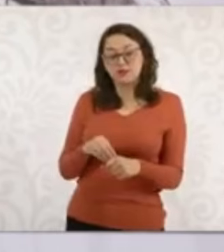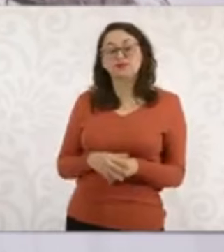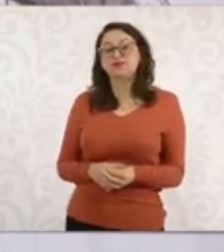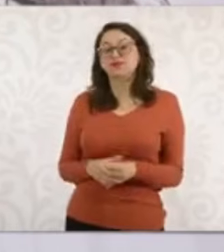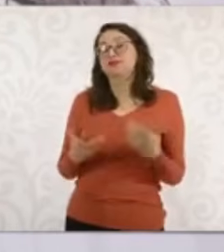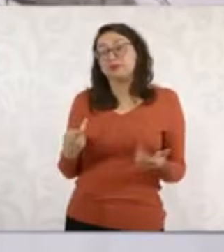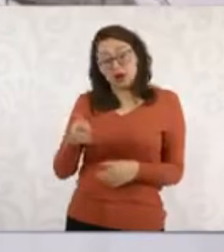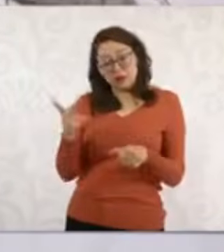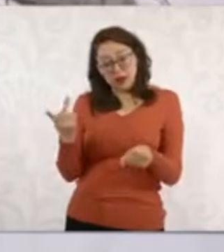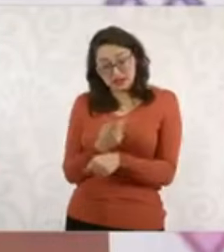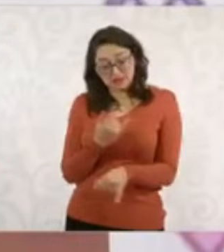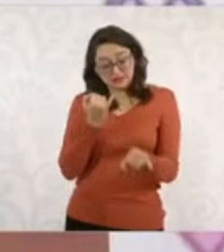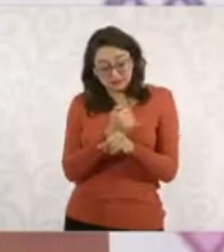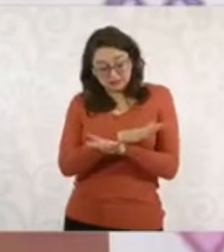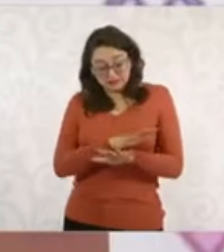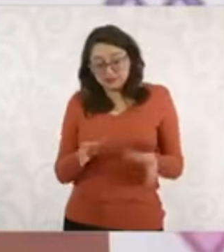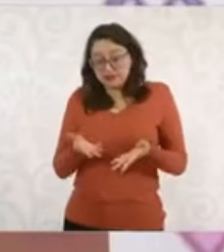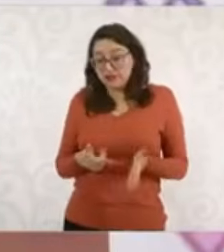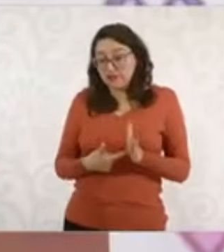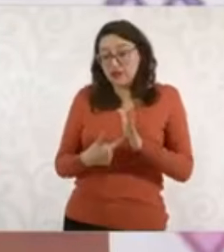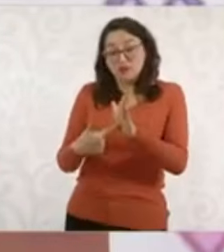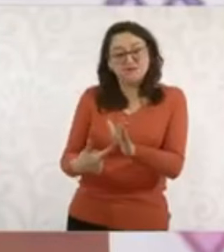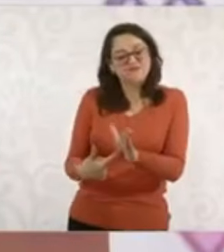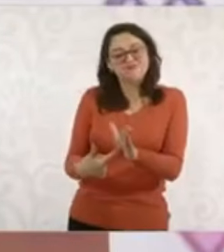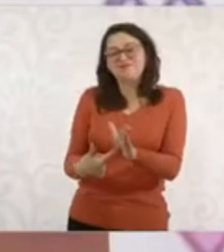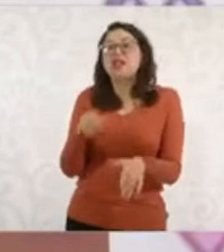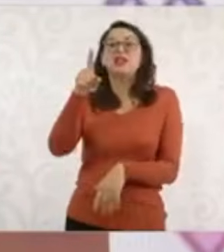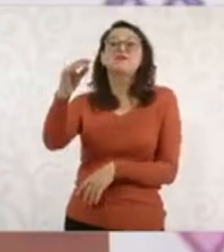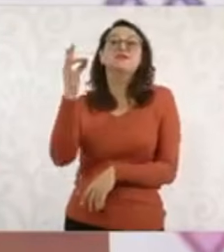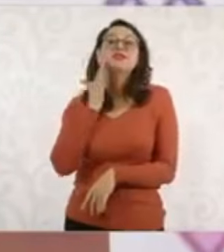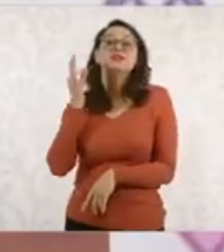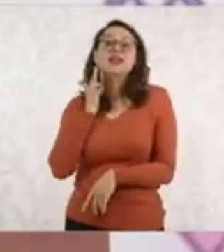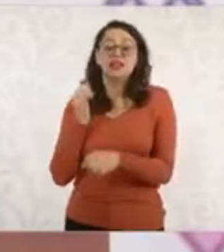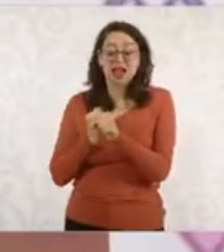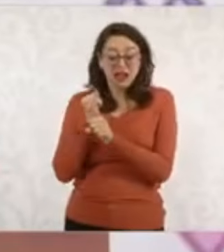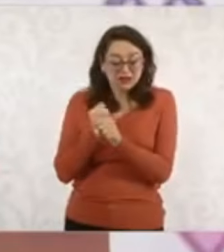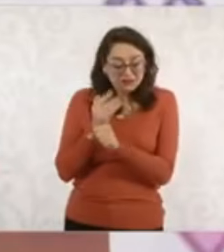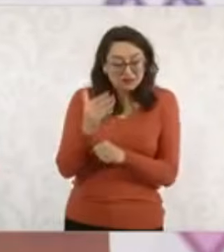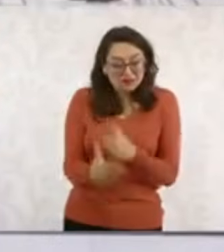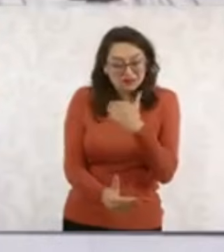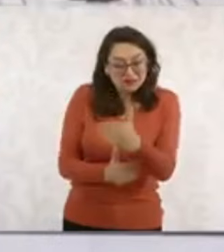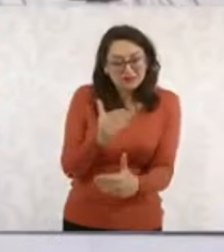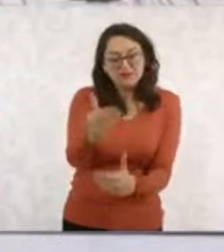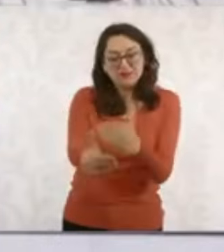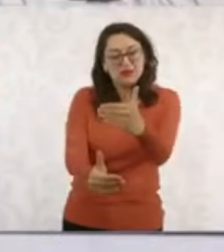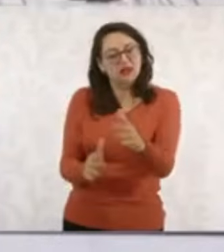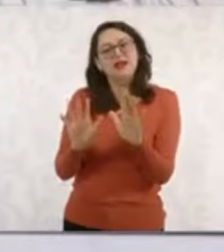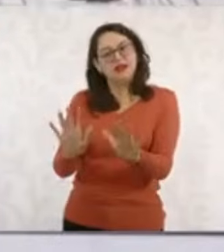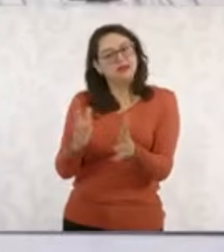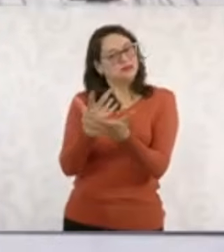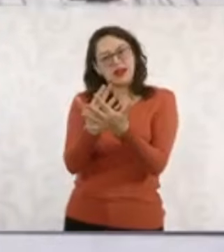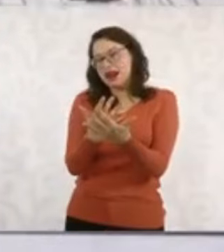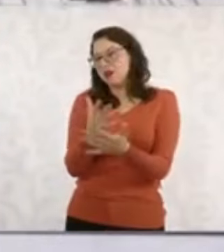la Fiscalía General de la República, que está avanzando en sus investigaciones y ellos tendrán que informar pues en su